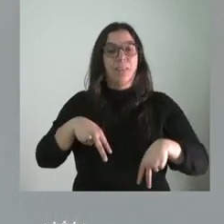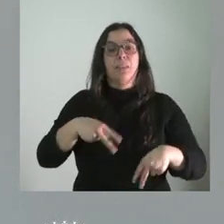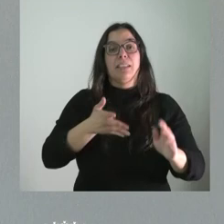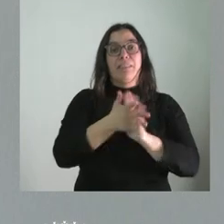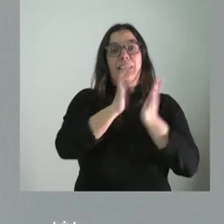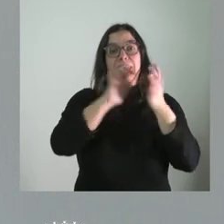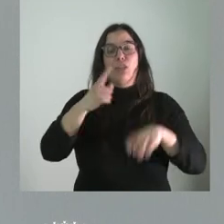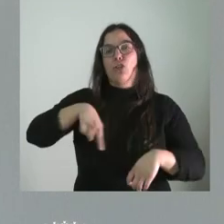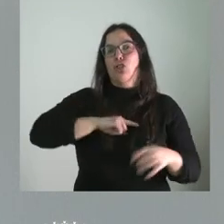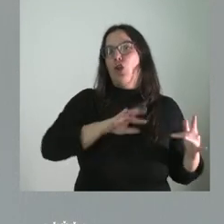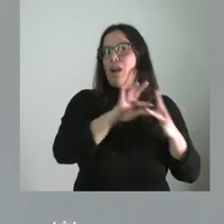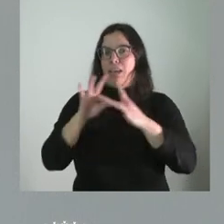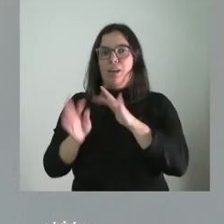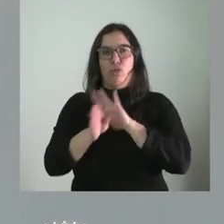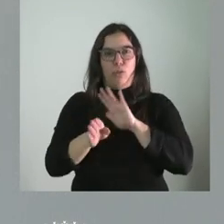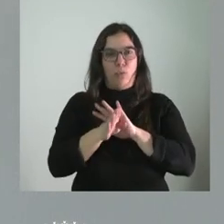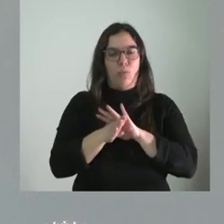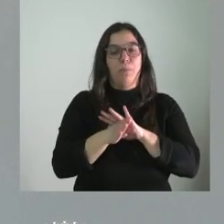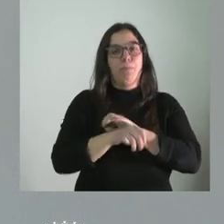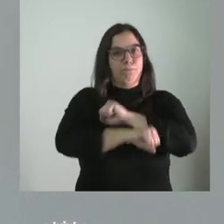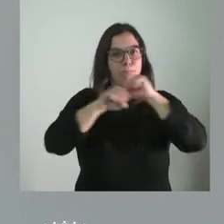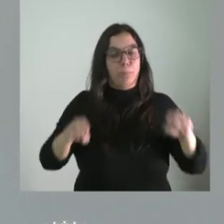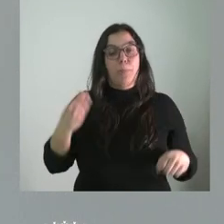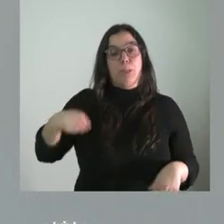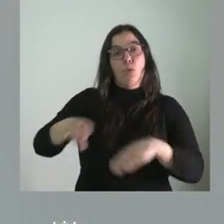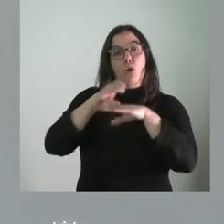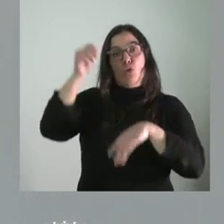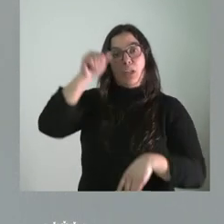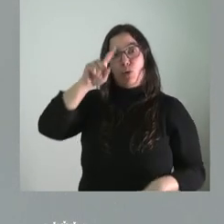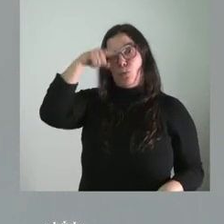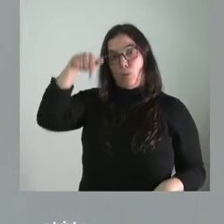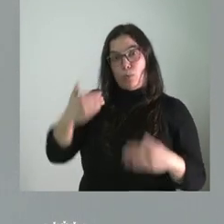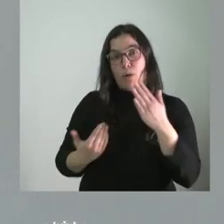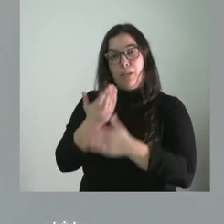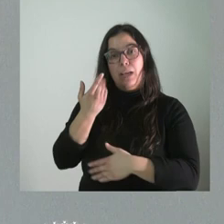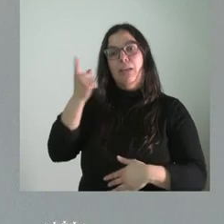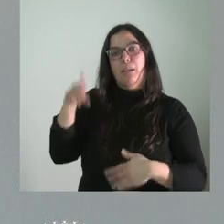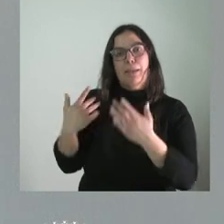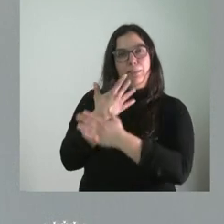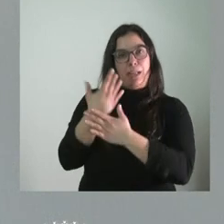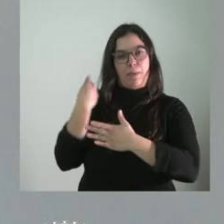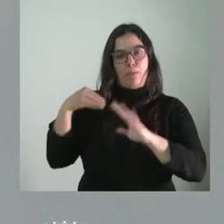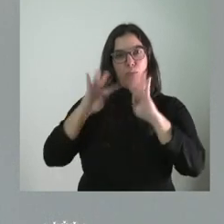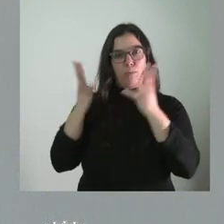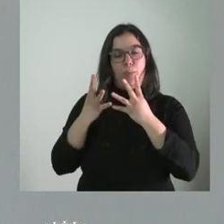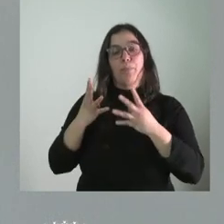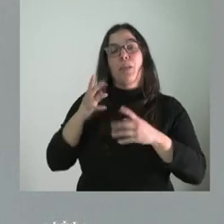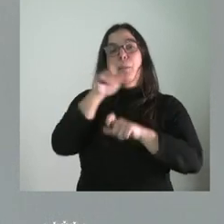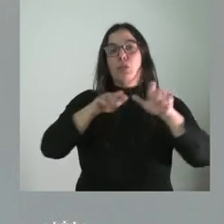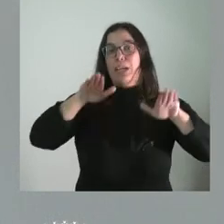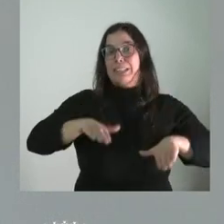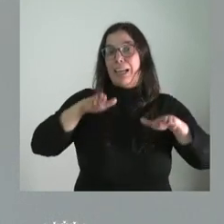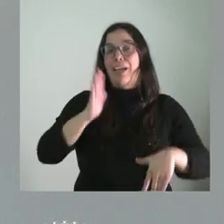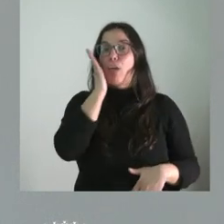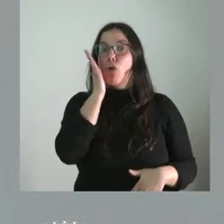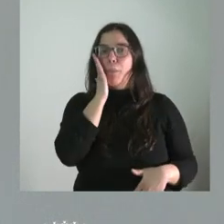en turismo de interior el propio consejero de cultura esta mañana también nos lo explicaba la estancia media de pernoctaciones en